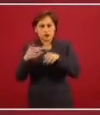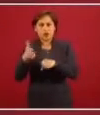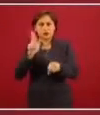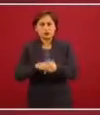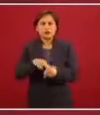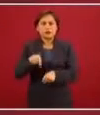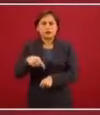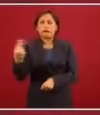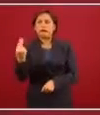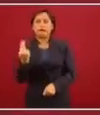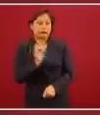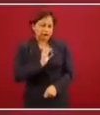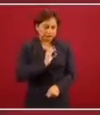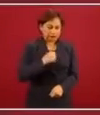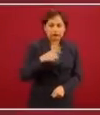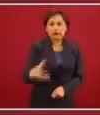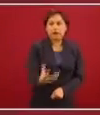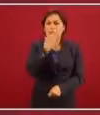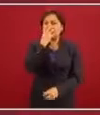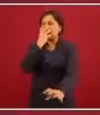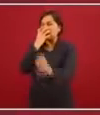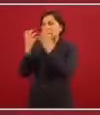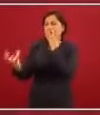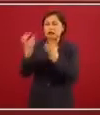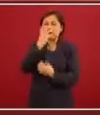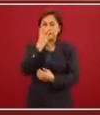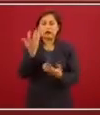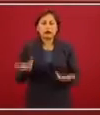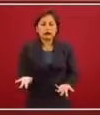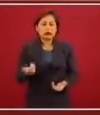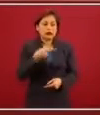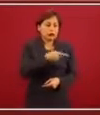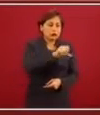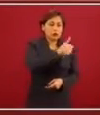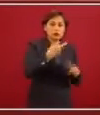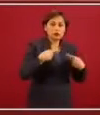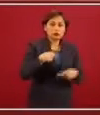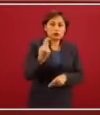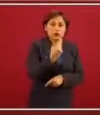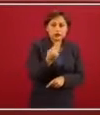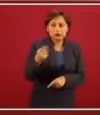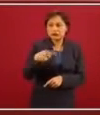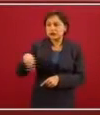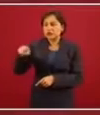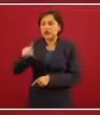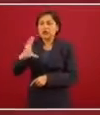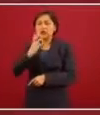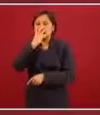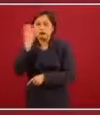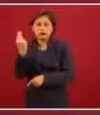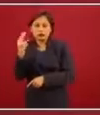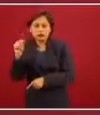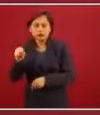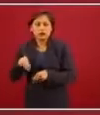mascarilla, se le está quitando a quien sí la necesita. Y como obviamente la proveeduría que se puede tener en un hospital